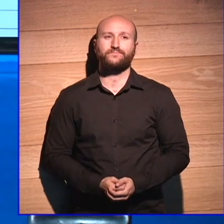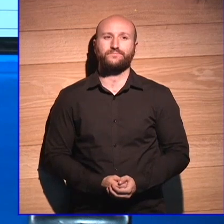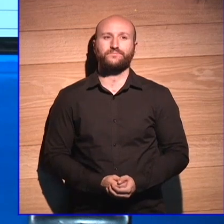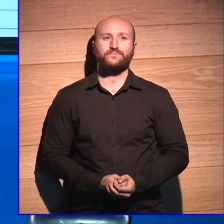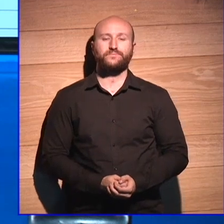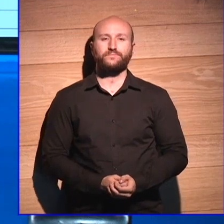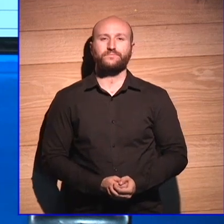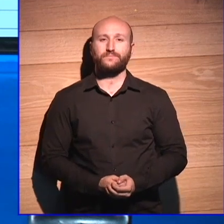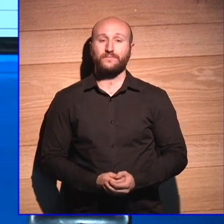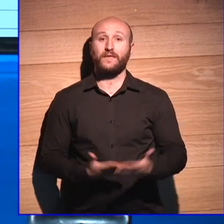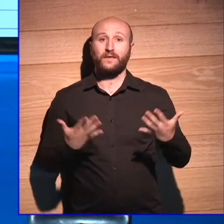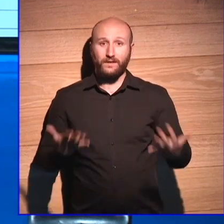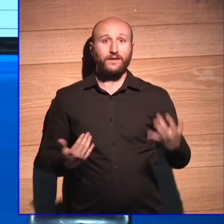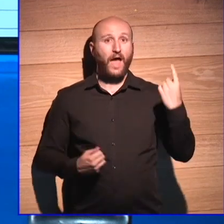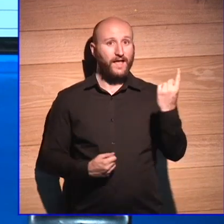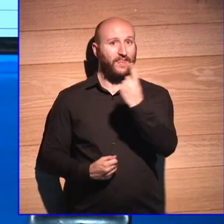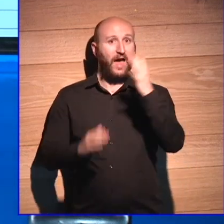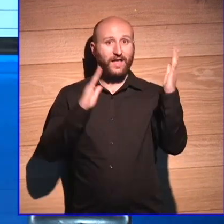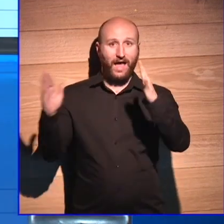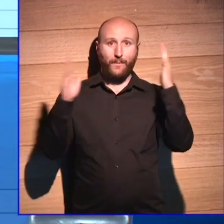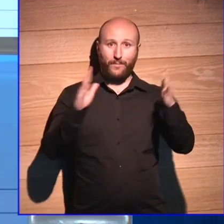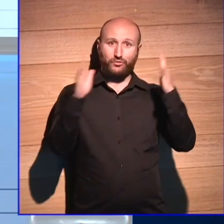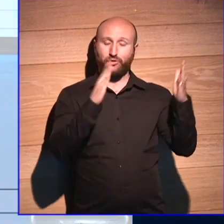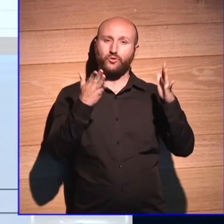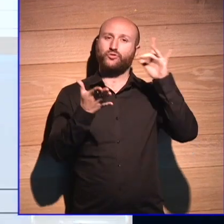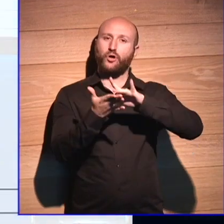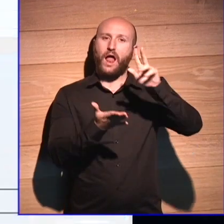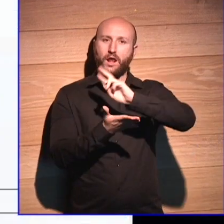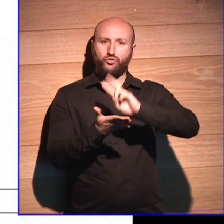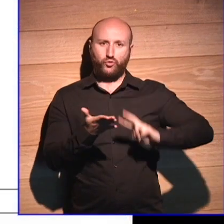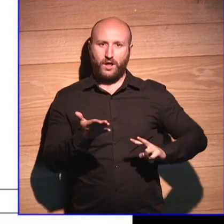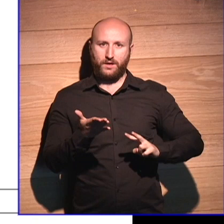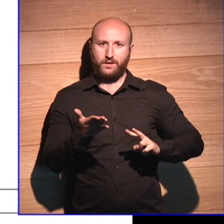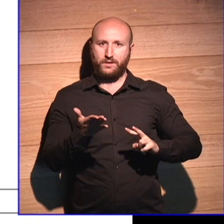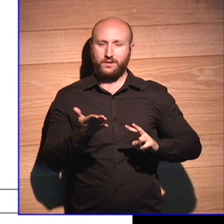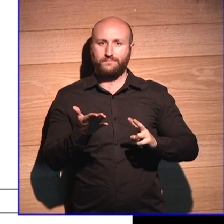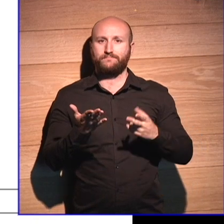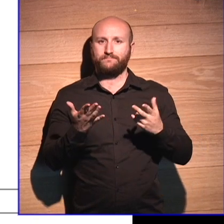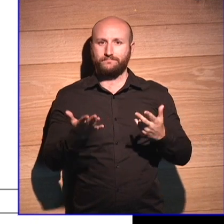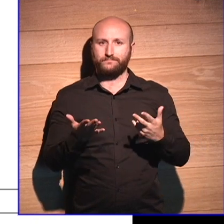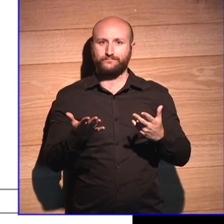cada capítulo lo que se hace es una lectura con unas